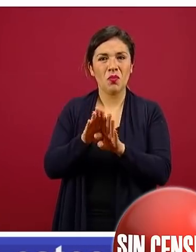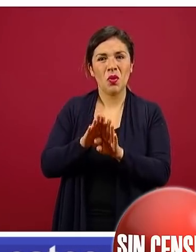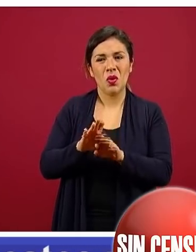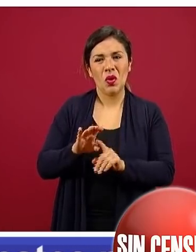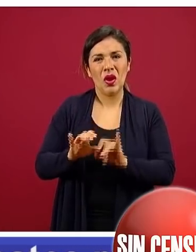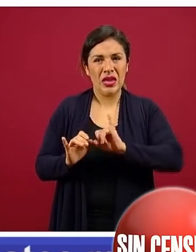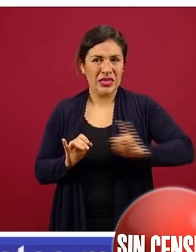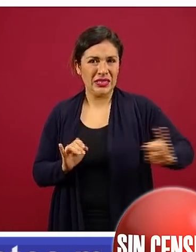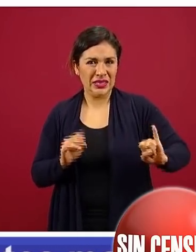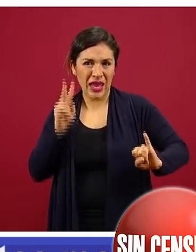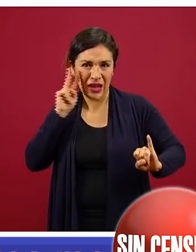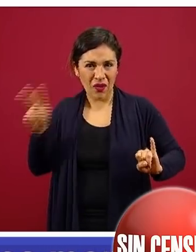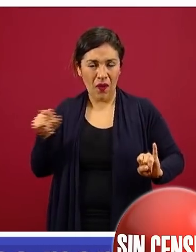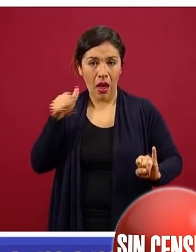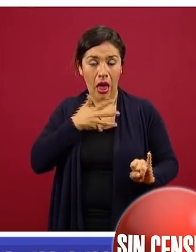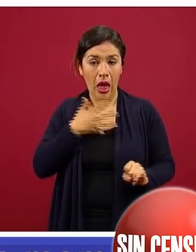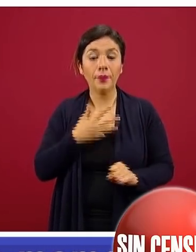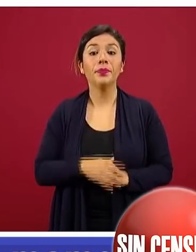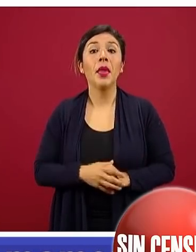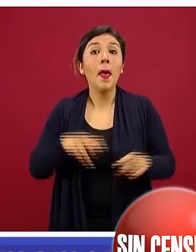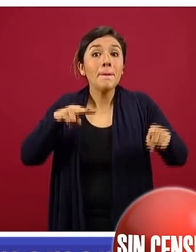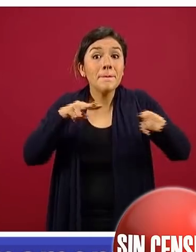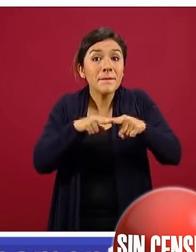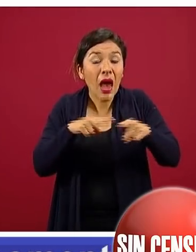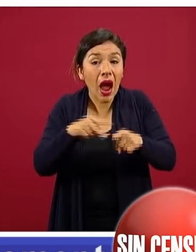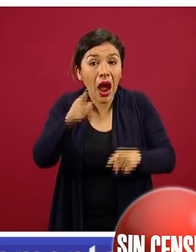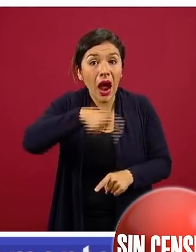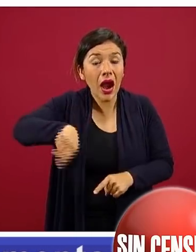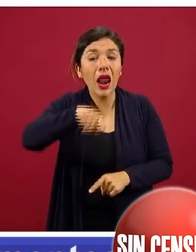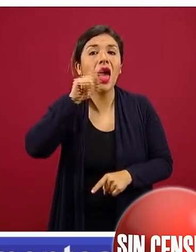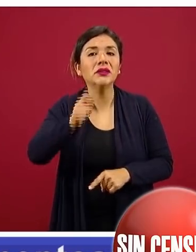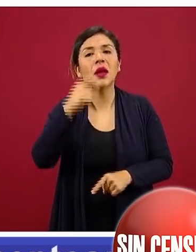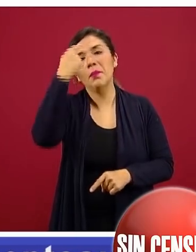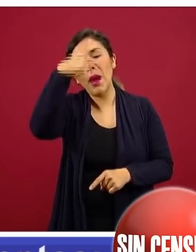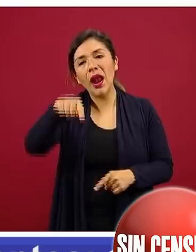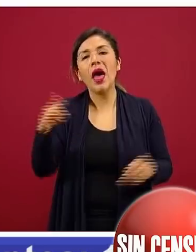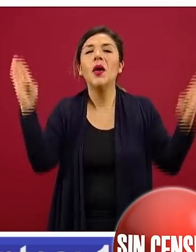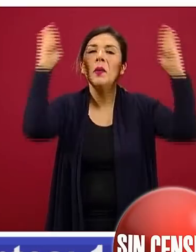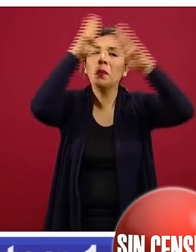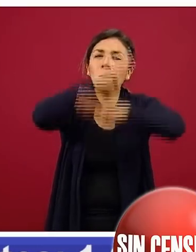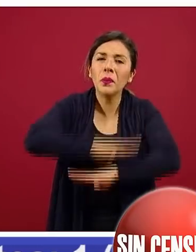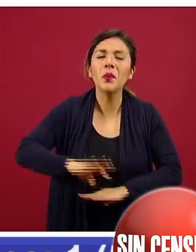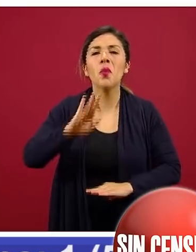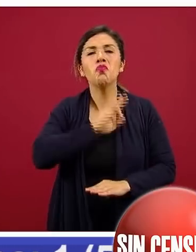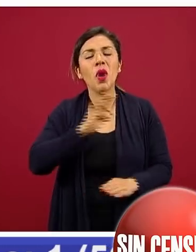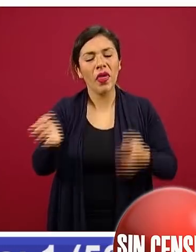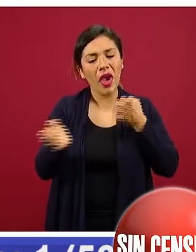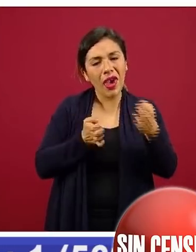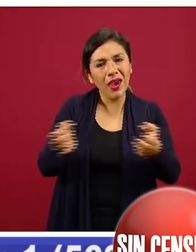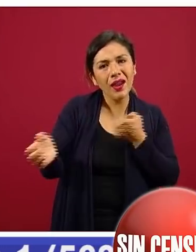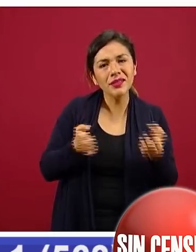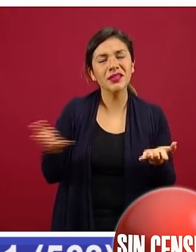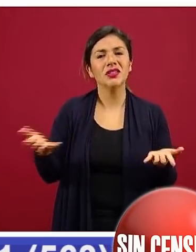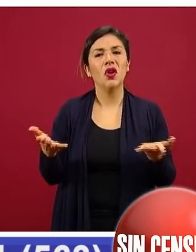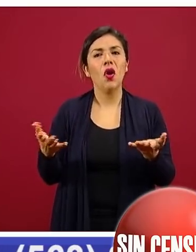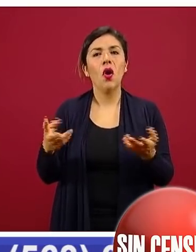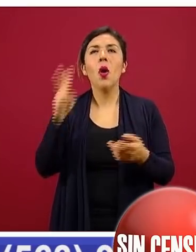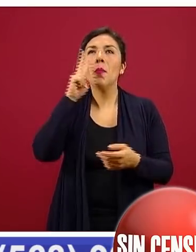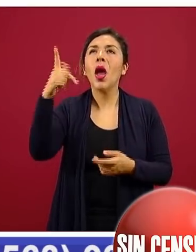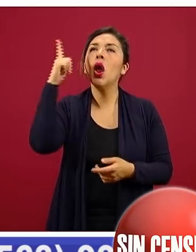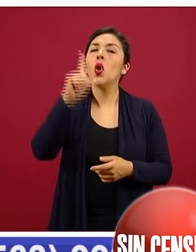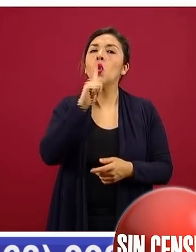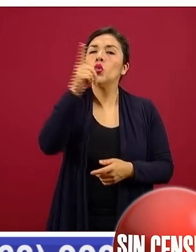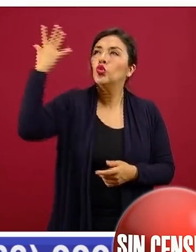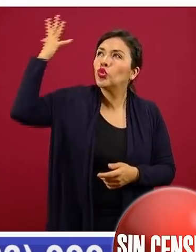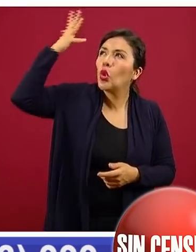izquierdo abajo. Los parques son un elemento de esparcimiento, de la posibilidad de hacer actividad física, exponernos a la luz